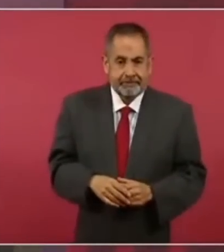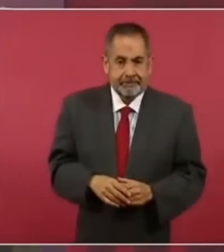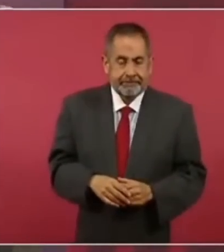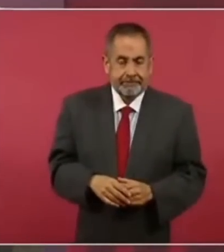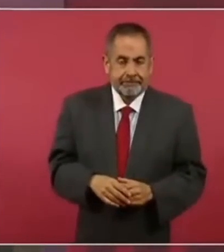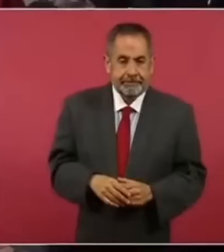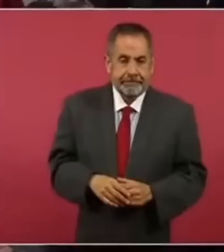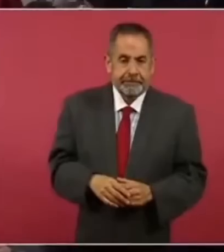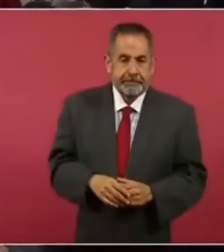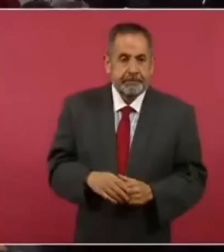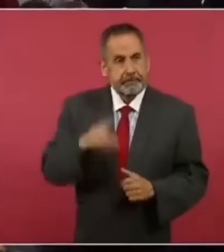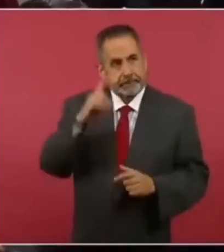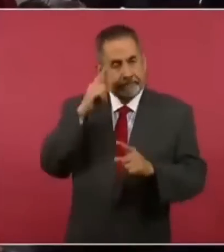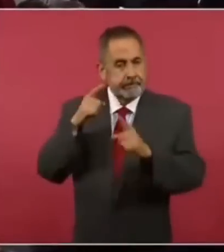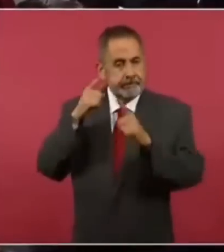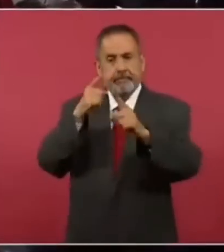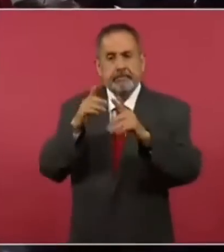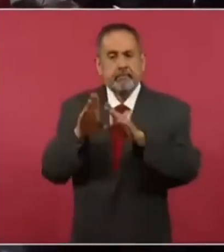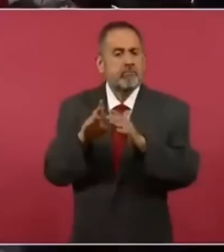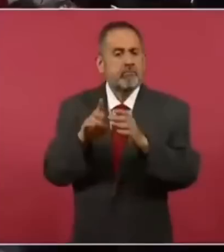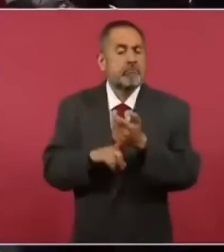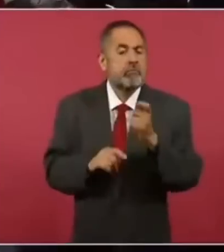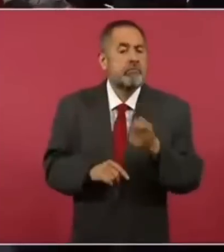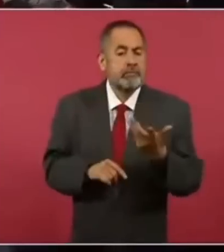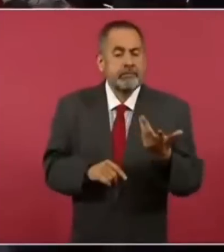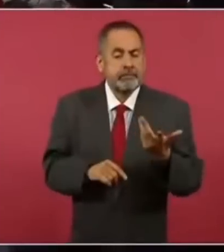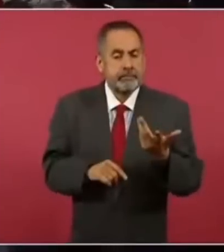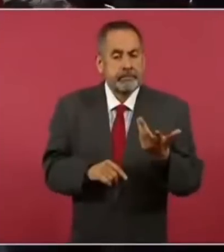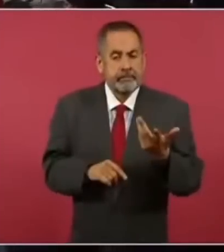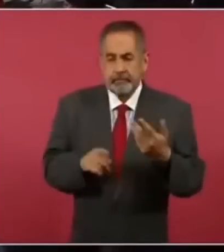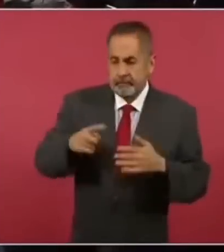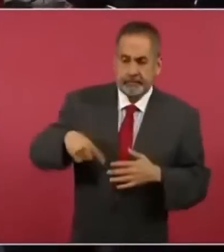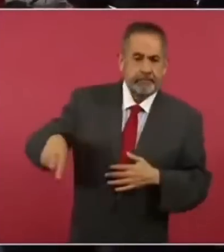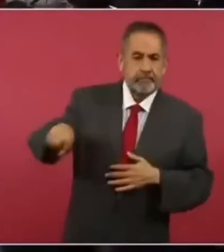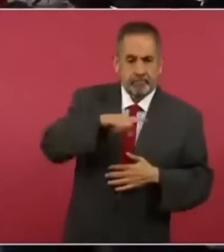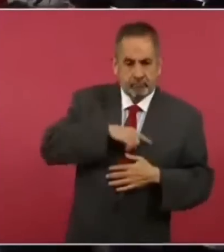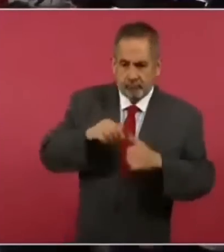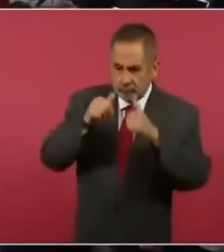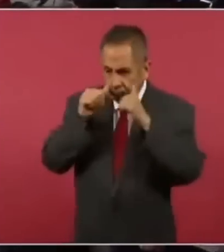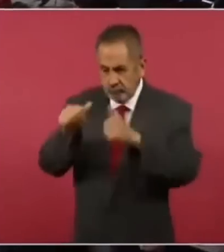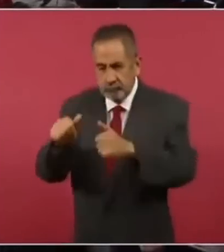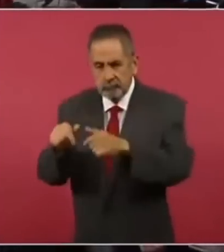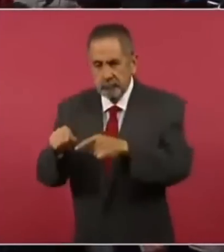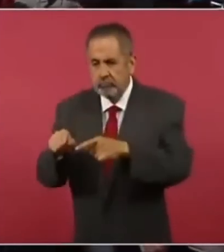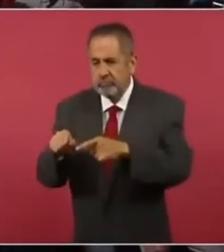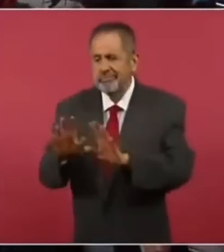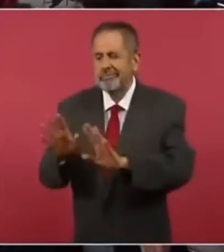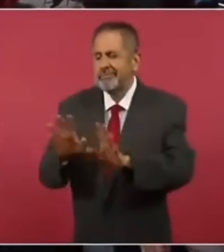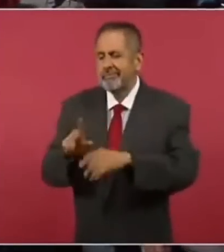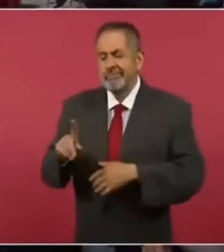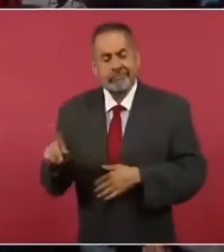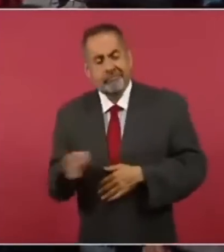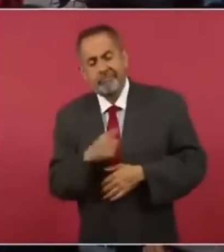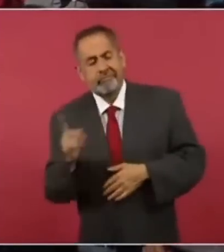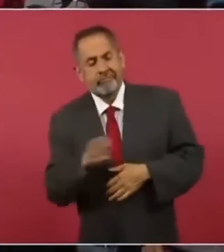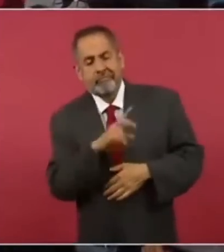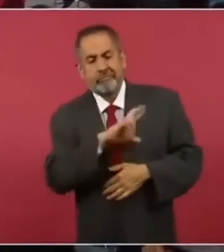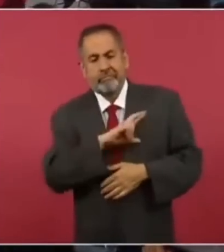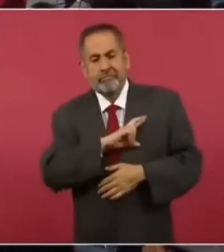y el propósito era de que los derechohabientes se atendieran en clínicas privadas.